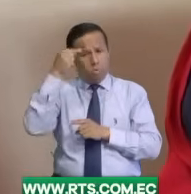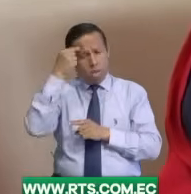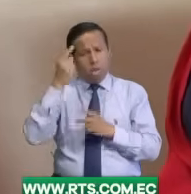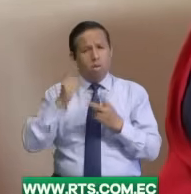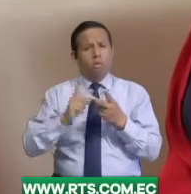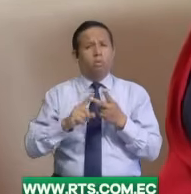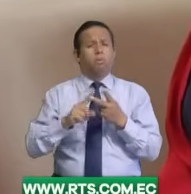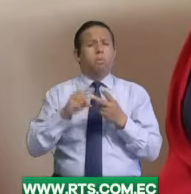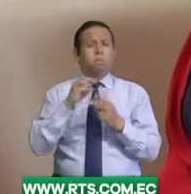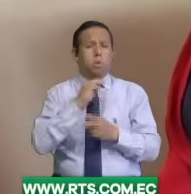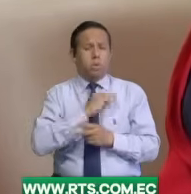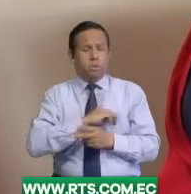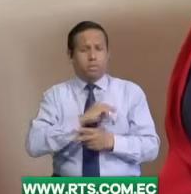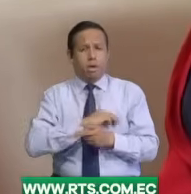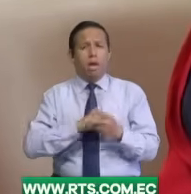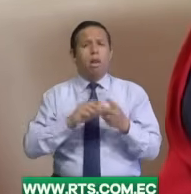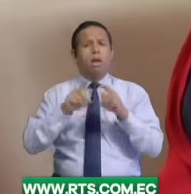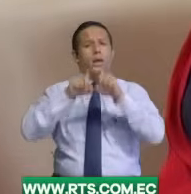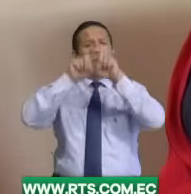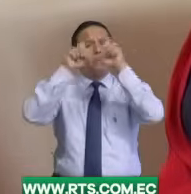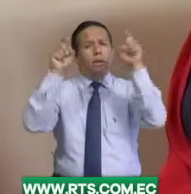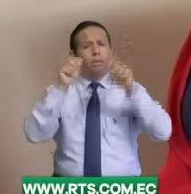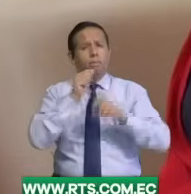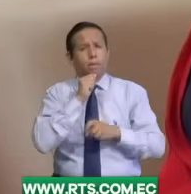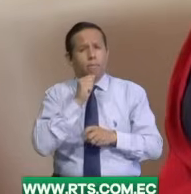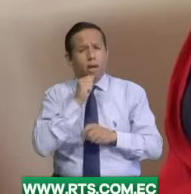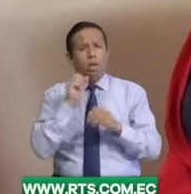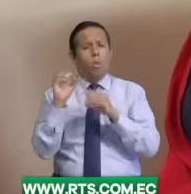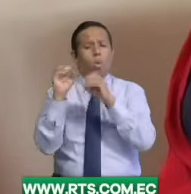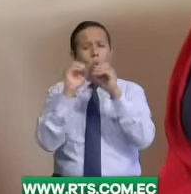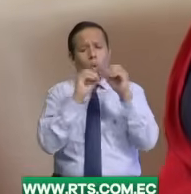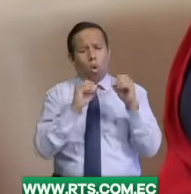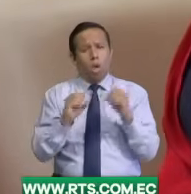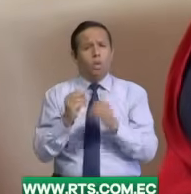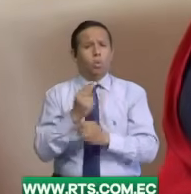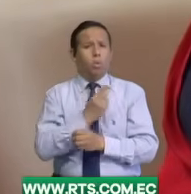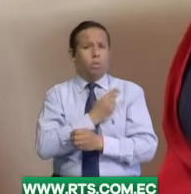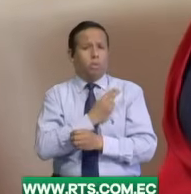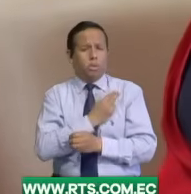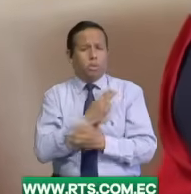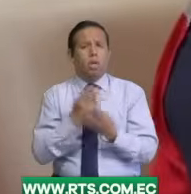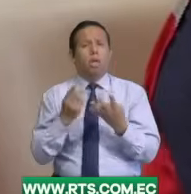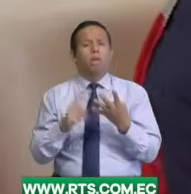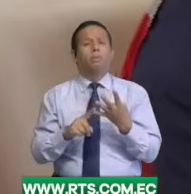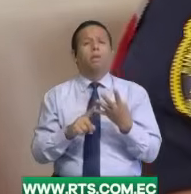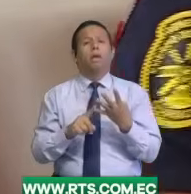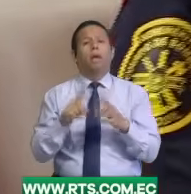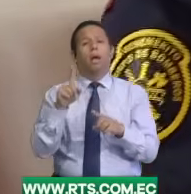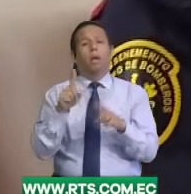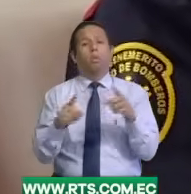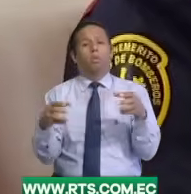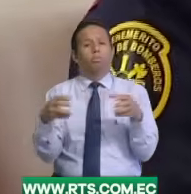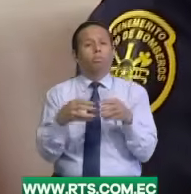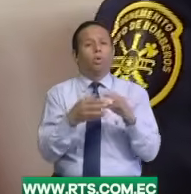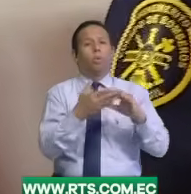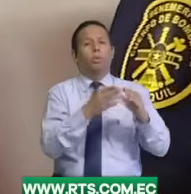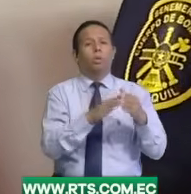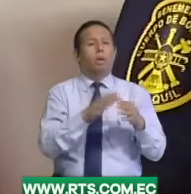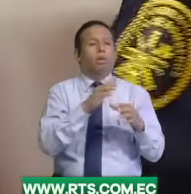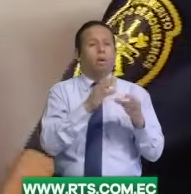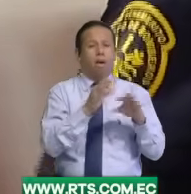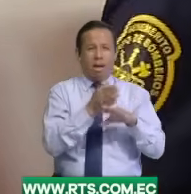gubernamentales, municipales, empresas privadas, organizaciones académicas y también los comités comunitarios que hemos